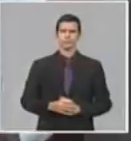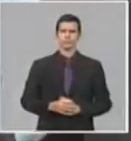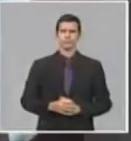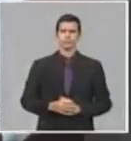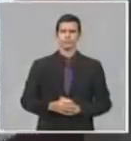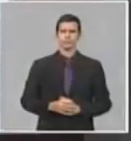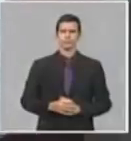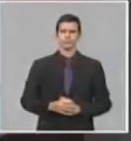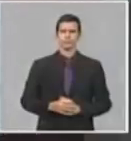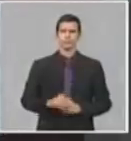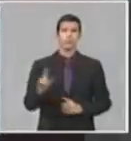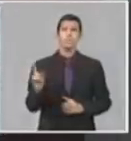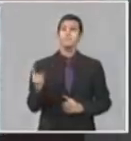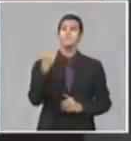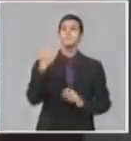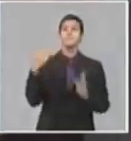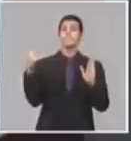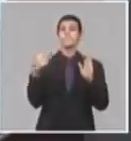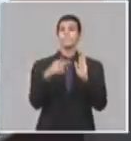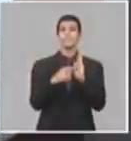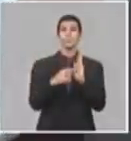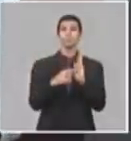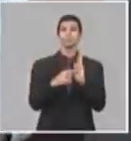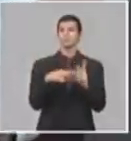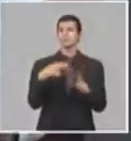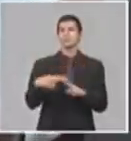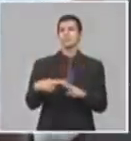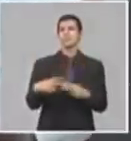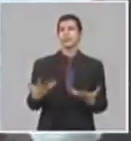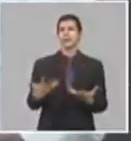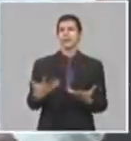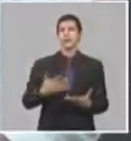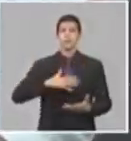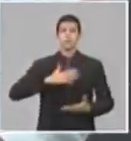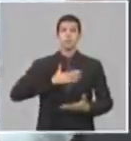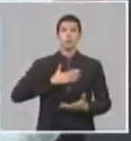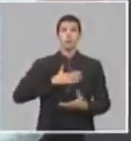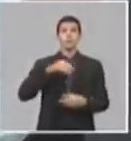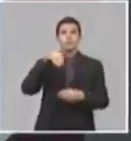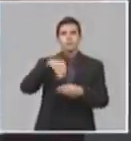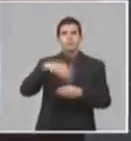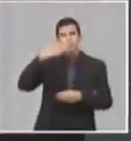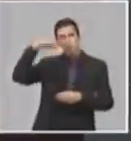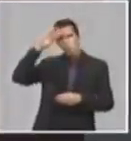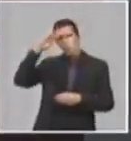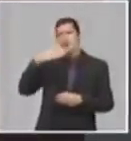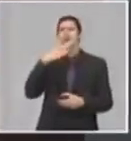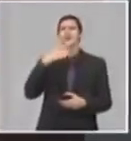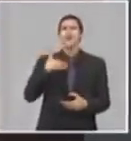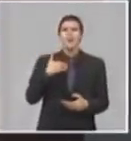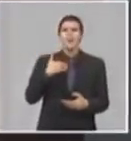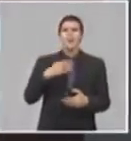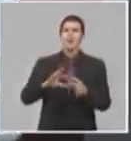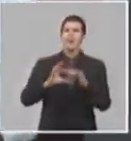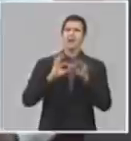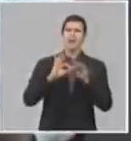alimentaria y nutricional, que lleva importantes transformaciones. Lleva transformaciones en el sistema de